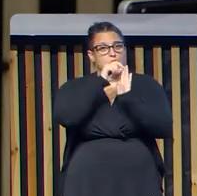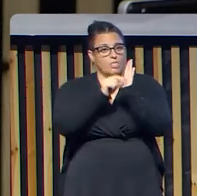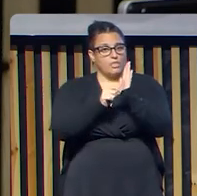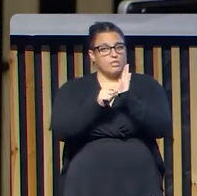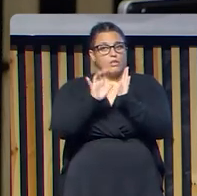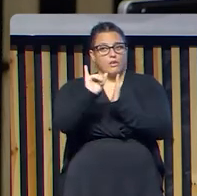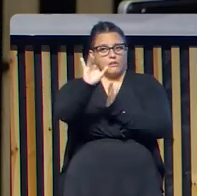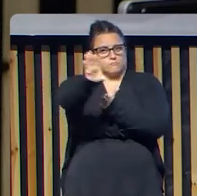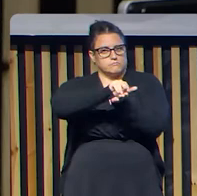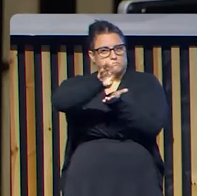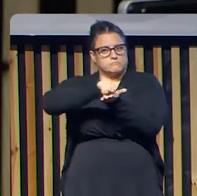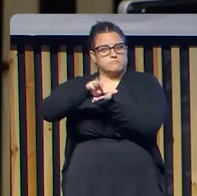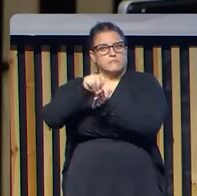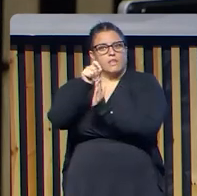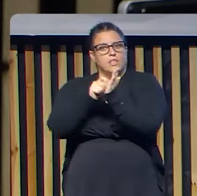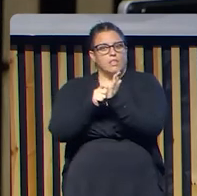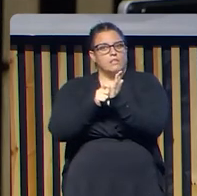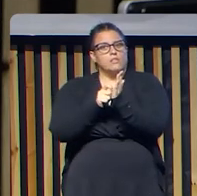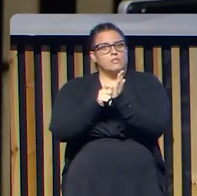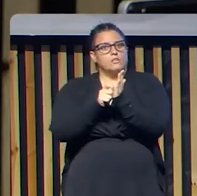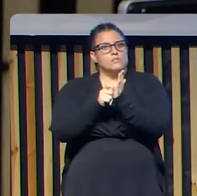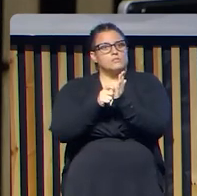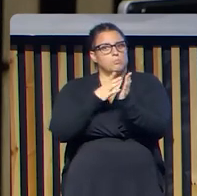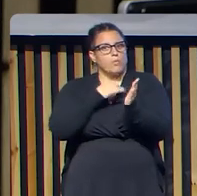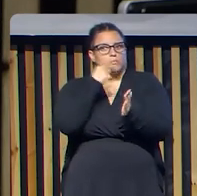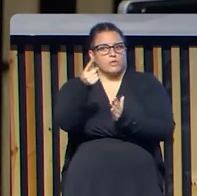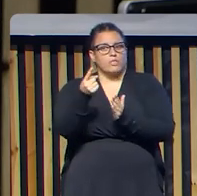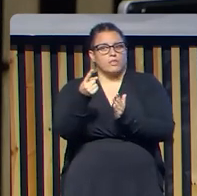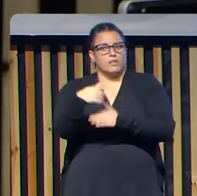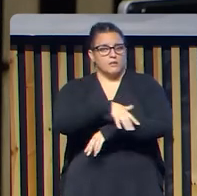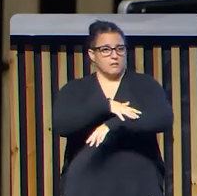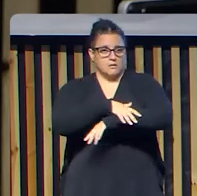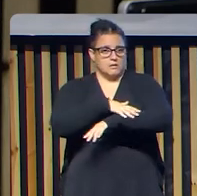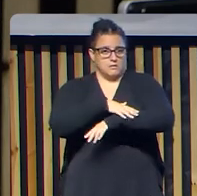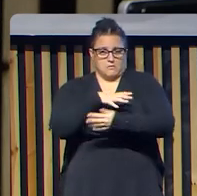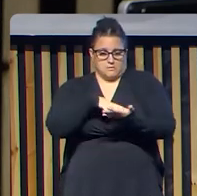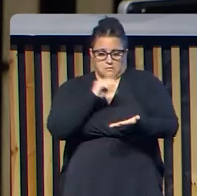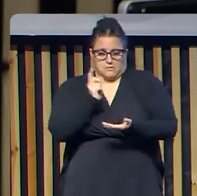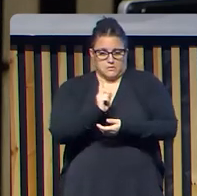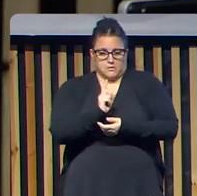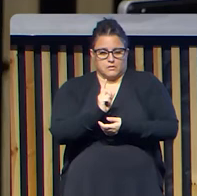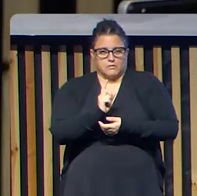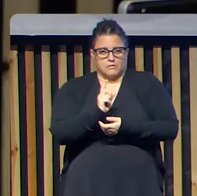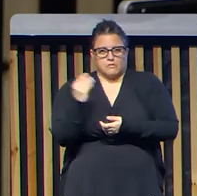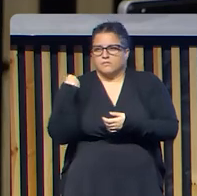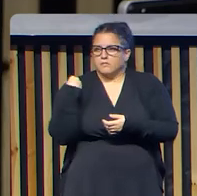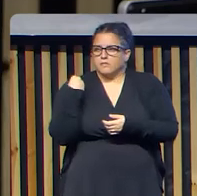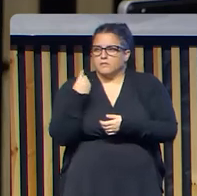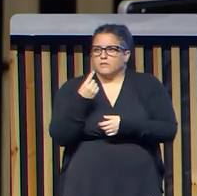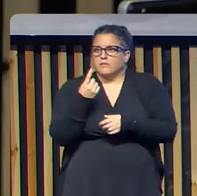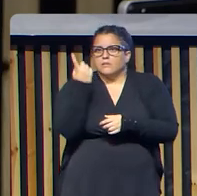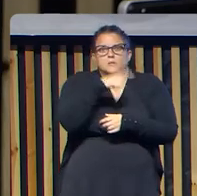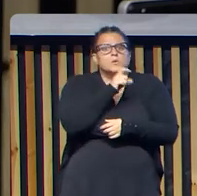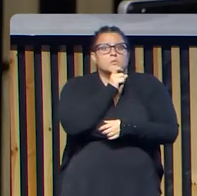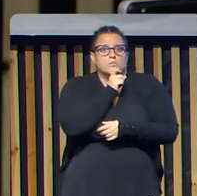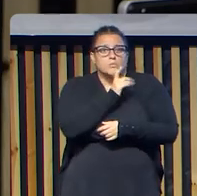permiten afirmar la ciudadanía no entiende la administración no lo entiende y cómo lo sabes Bueno lo sé porque la ciudadanía